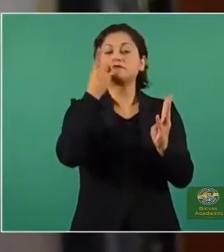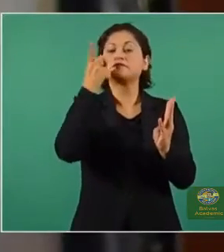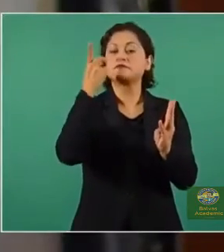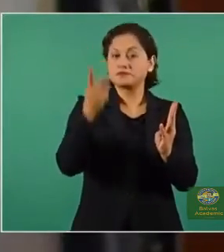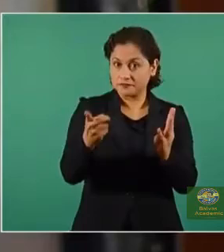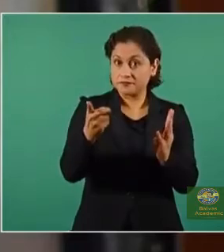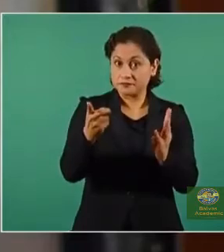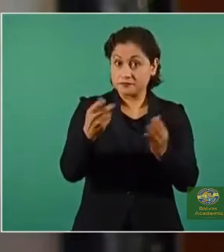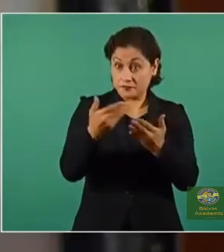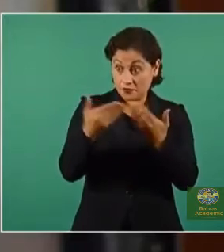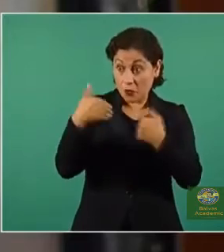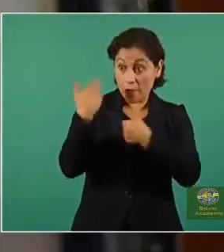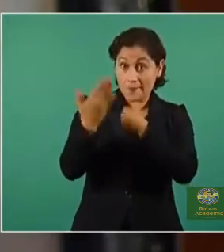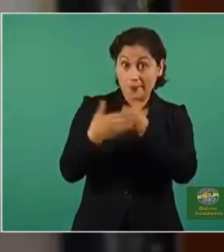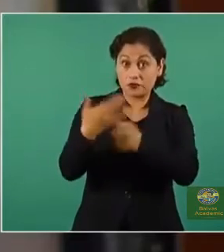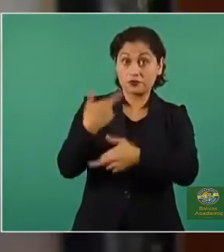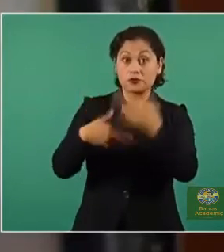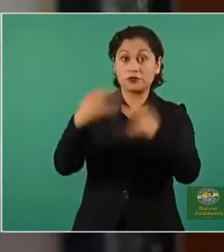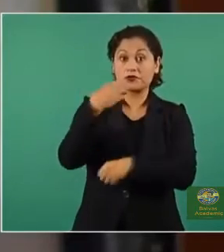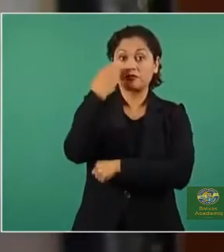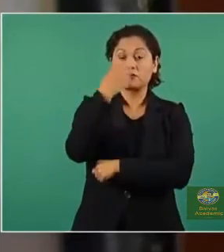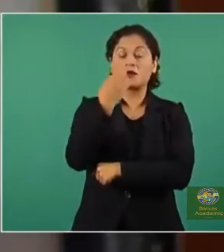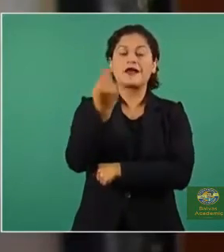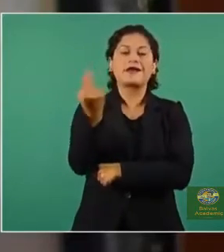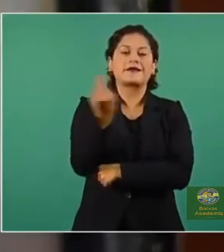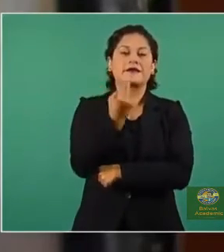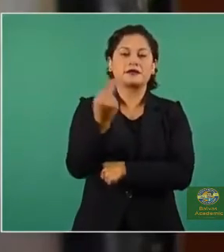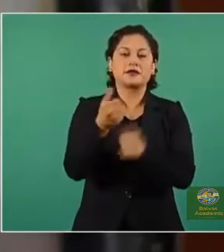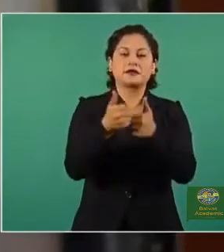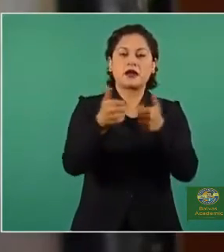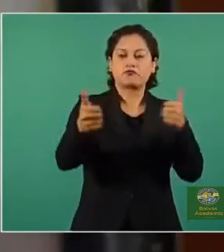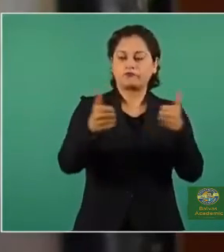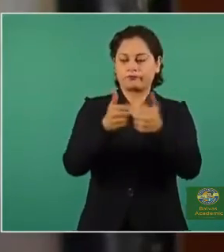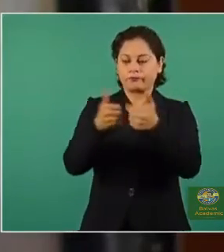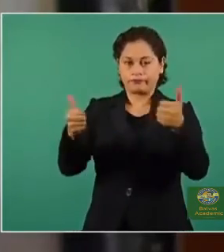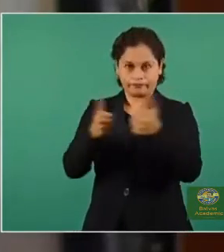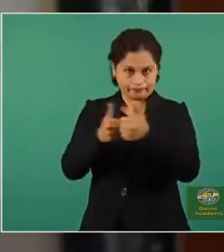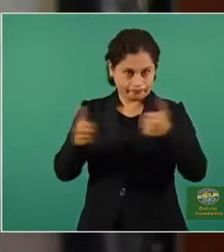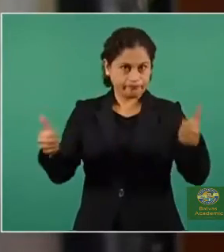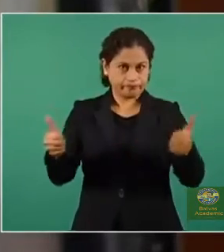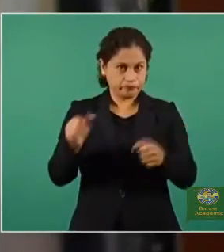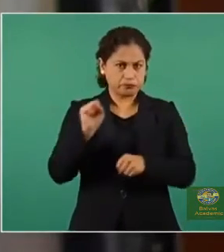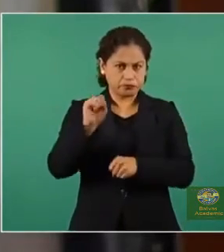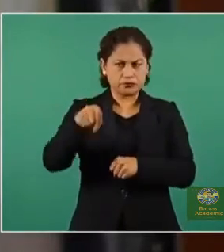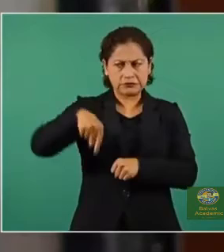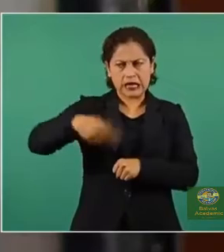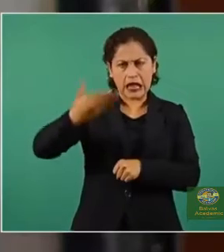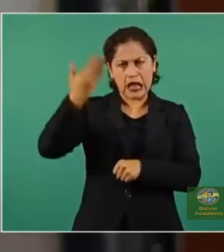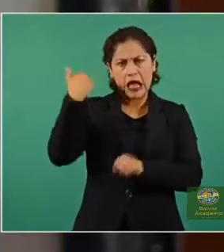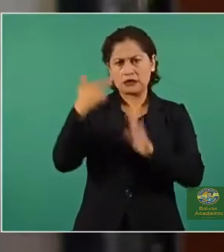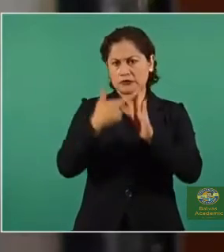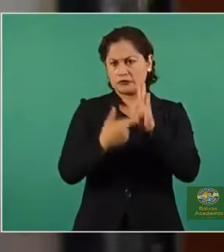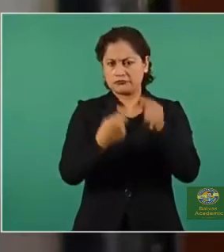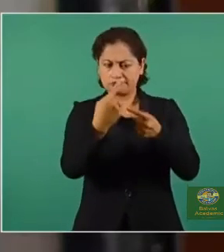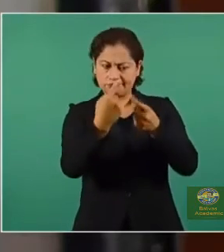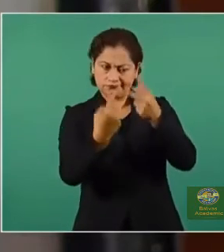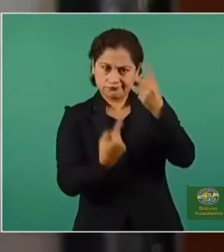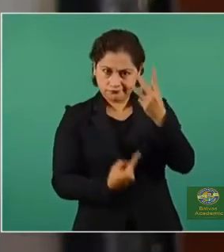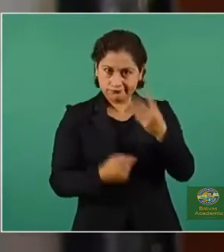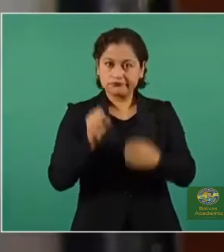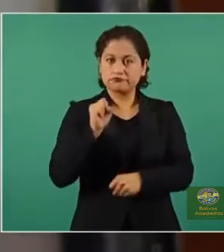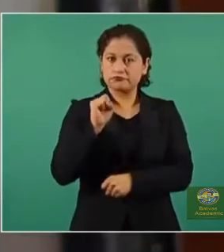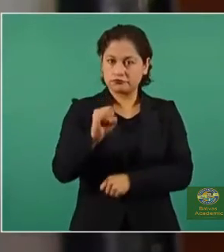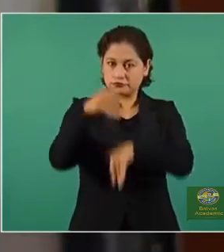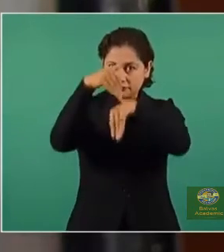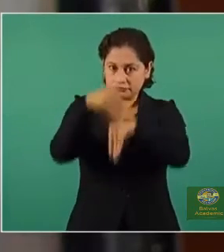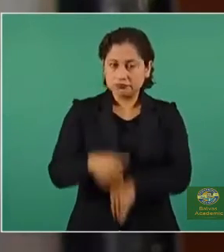clases, además de esta sana distancia, entre otras medidas que se han comentado aquí, también se pueda realizar